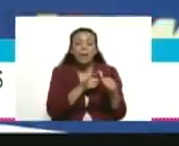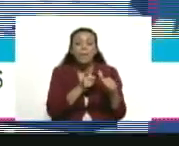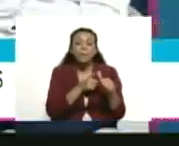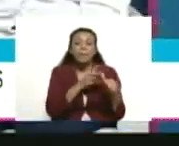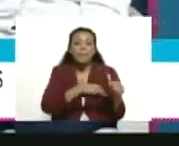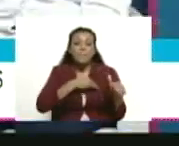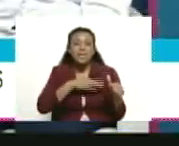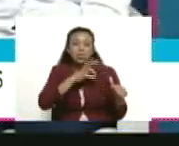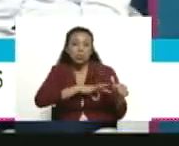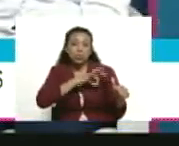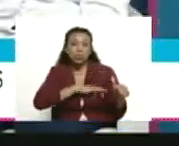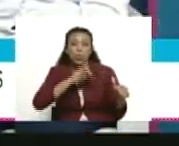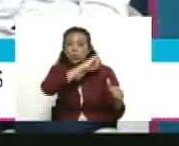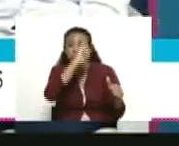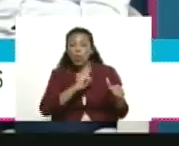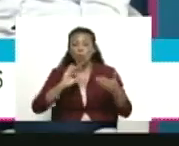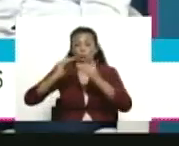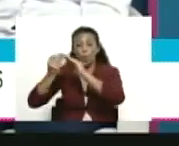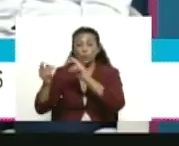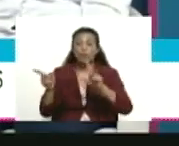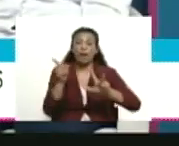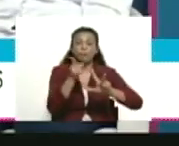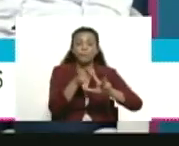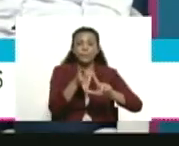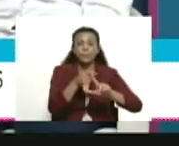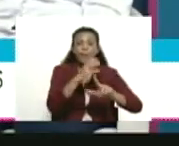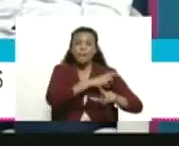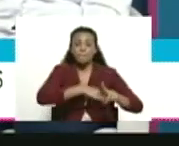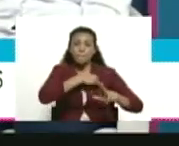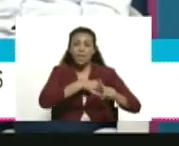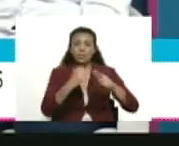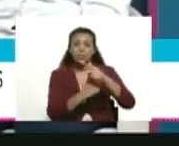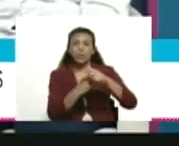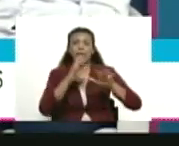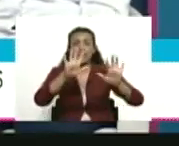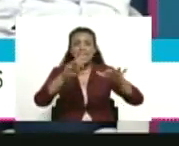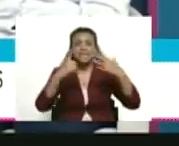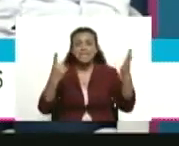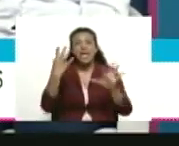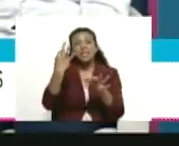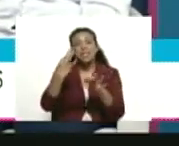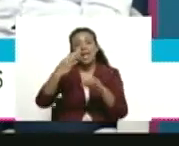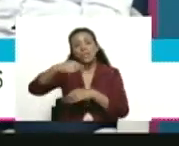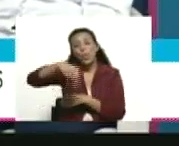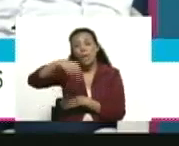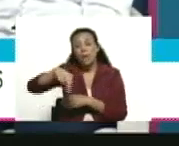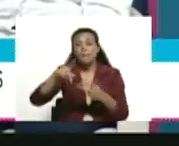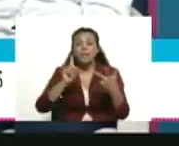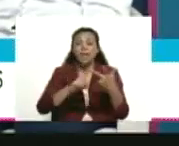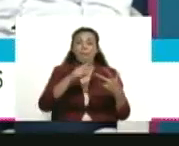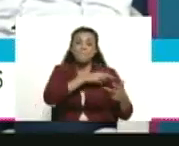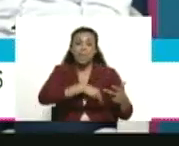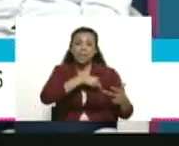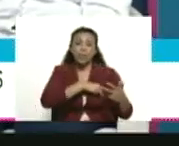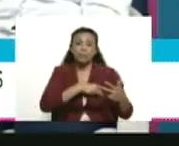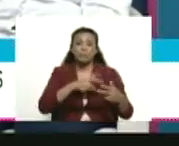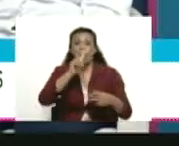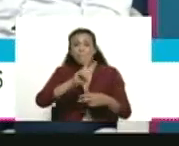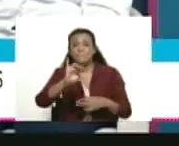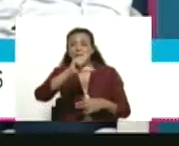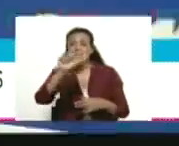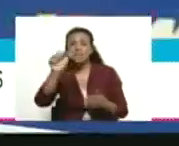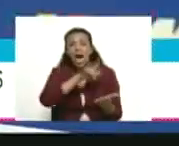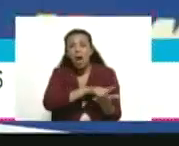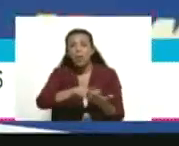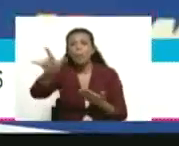de misiones socialista Zulia Comunal. Zulia Comunal. Y base de misiones 16 de noviembre. 16 de noviembre. Base de misiones Villa Aeropuerto.